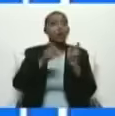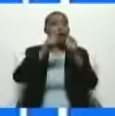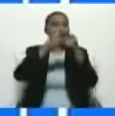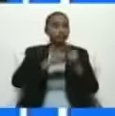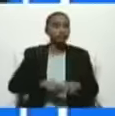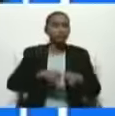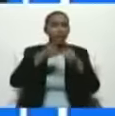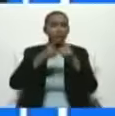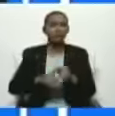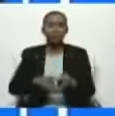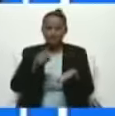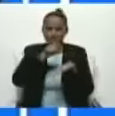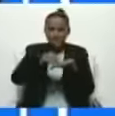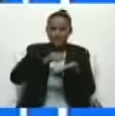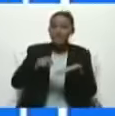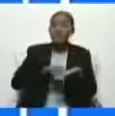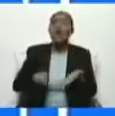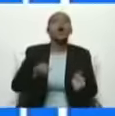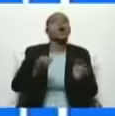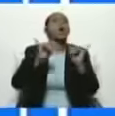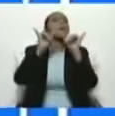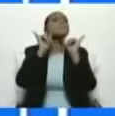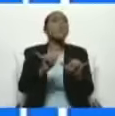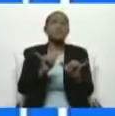y al registro electoral. ¡Idéntico!